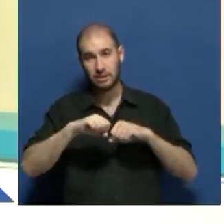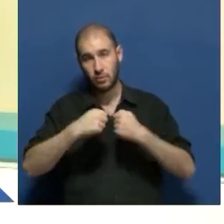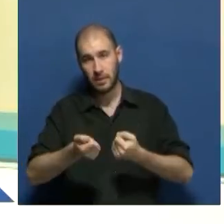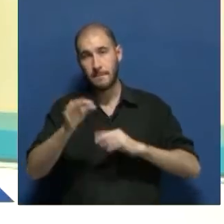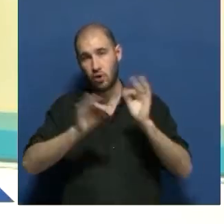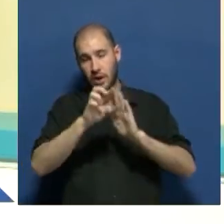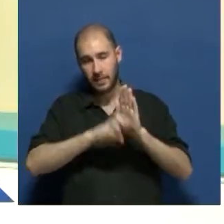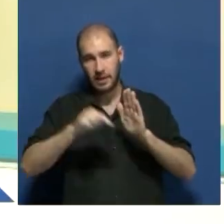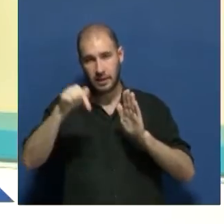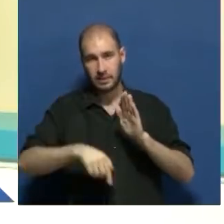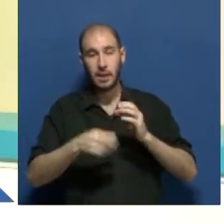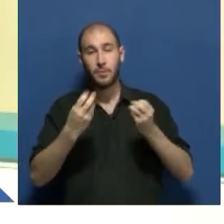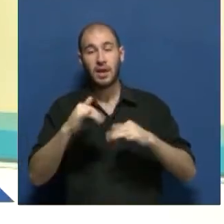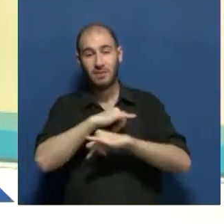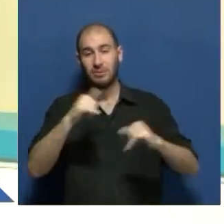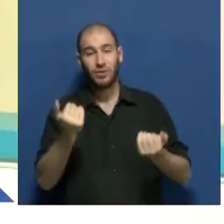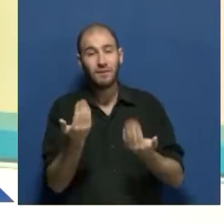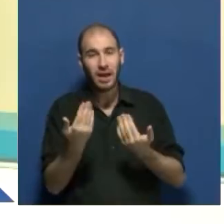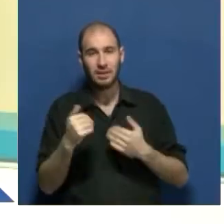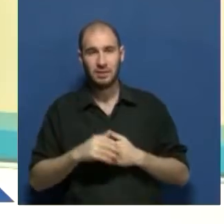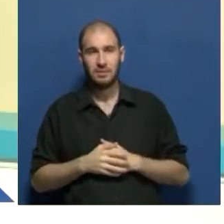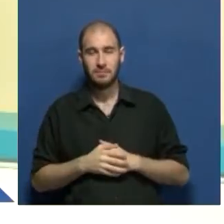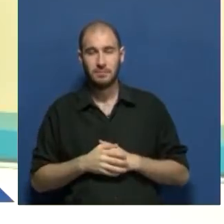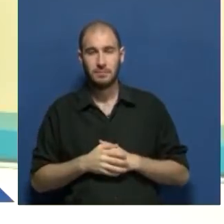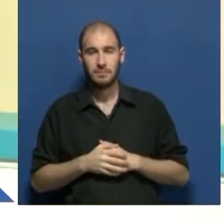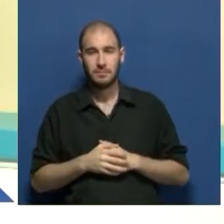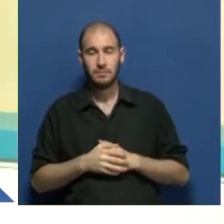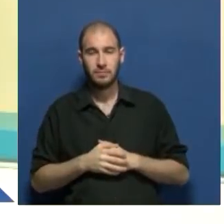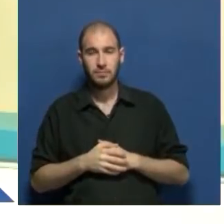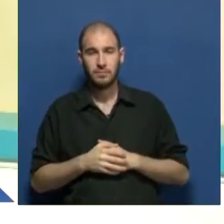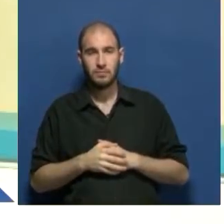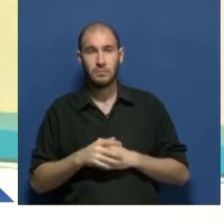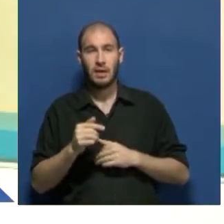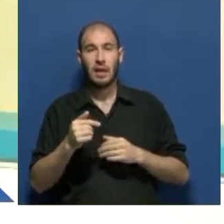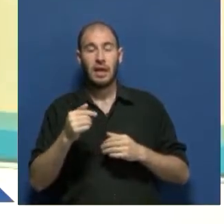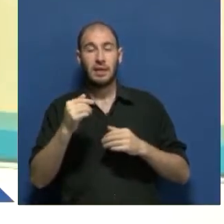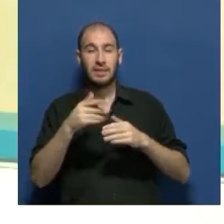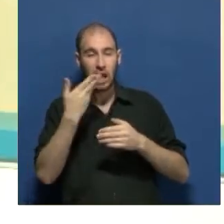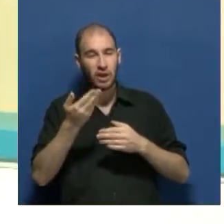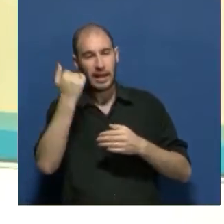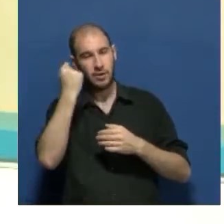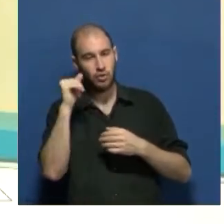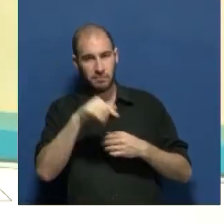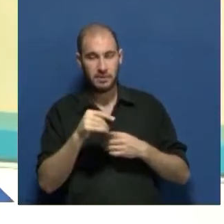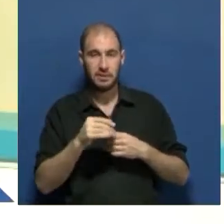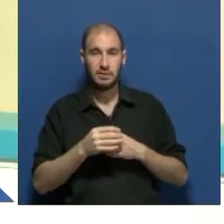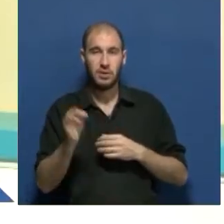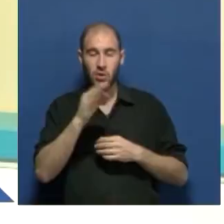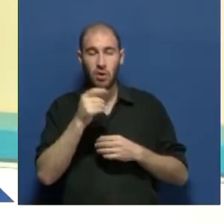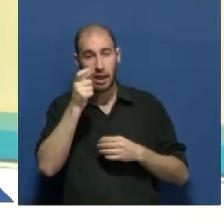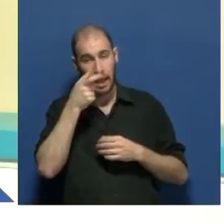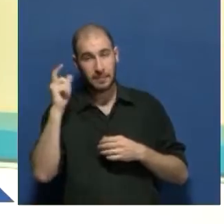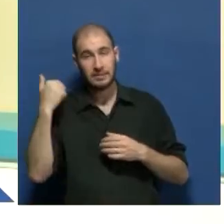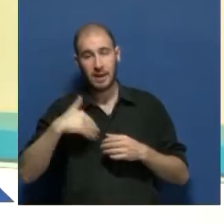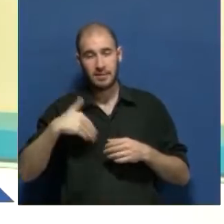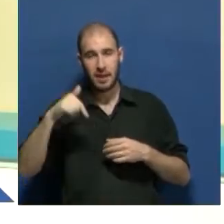este programa, por falta de información. Miren, en teoría económica o en la experiencia que